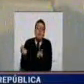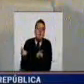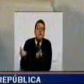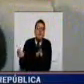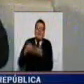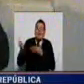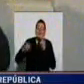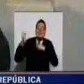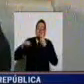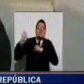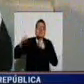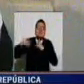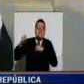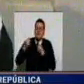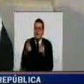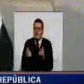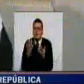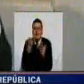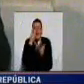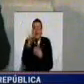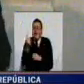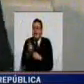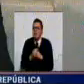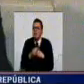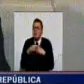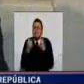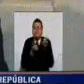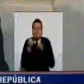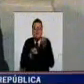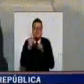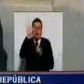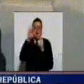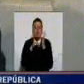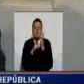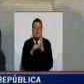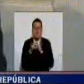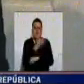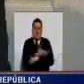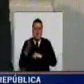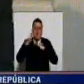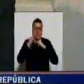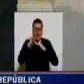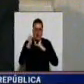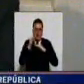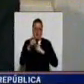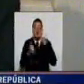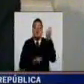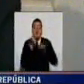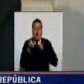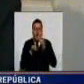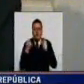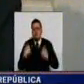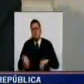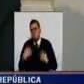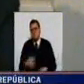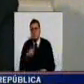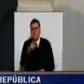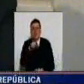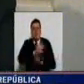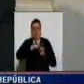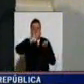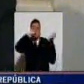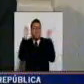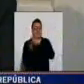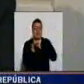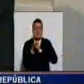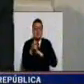decidieran en un negocio de más de 5 mil millones de dólares. Un negocio que había cambiado por completo